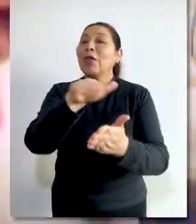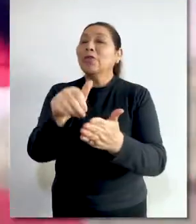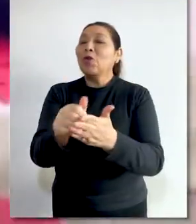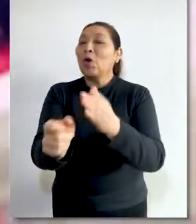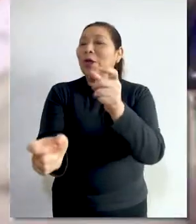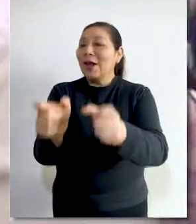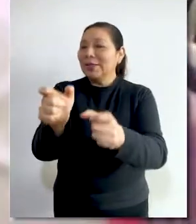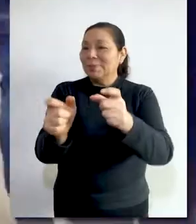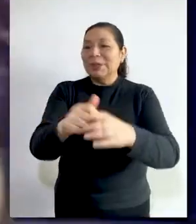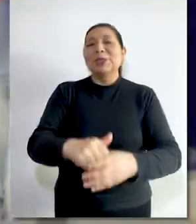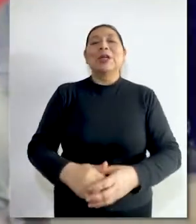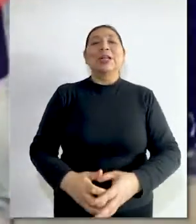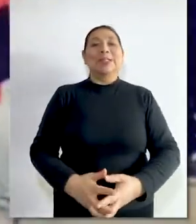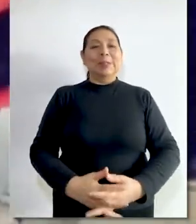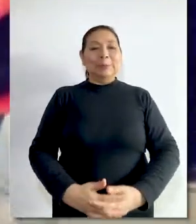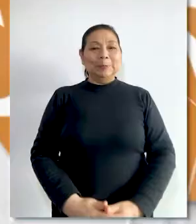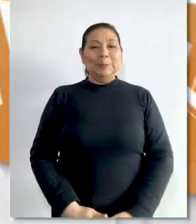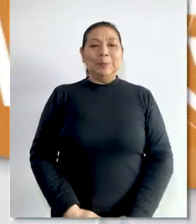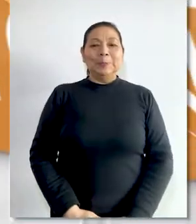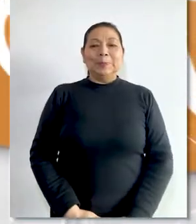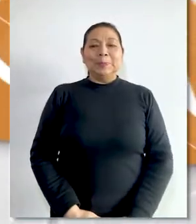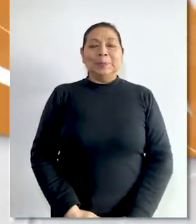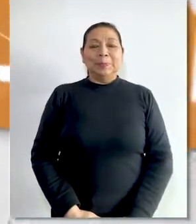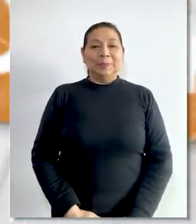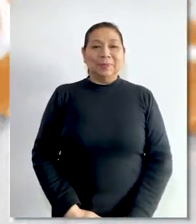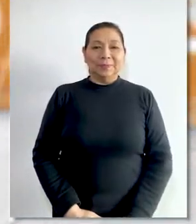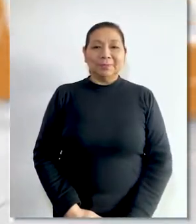de calidad a las personas y empresas